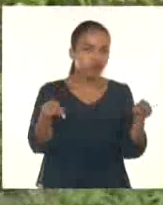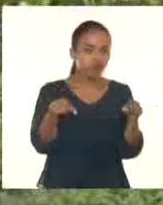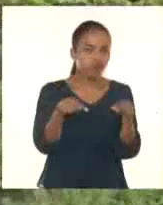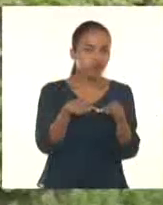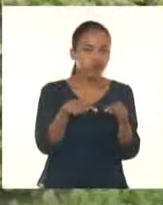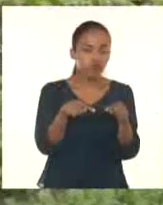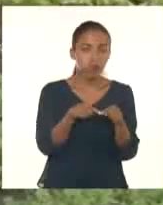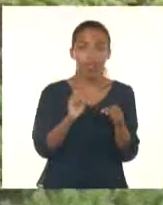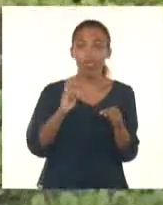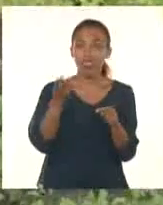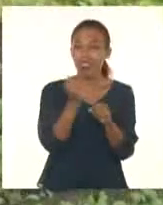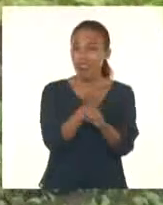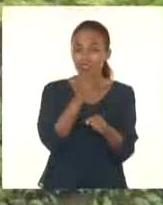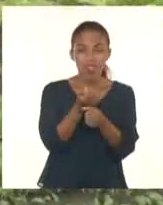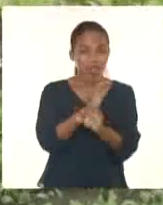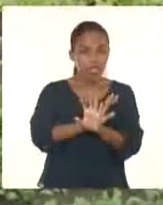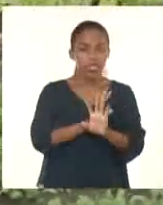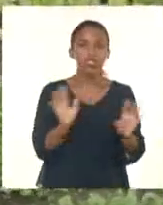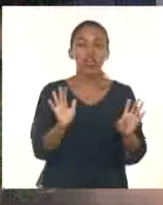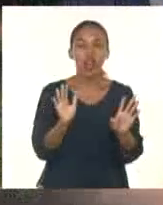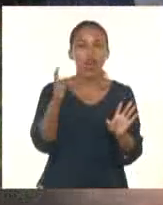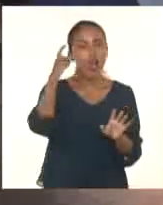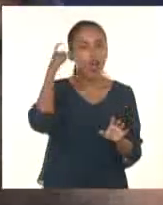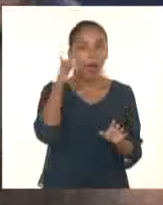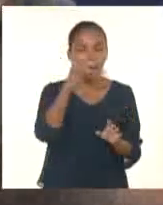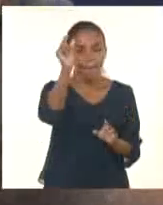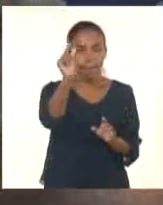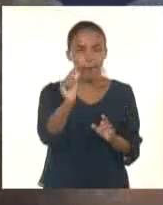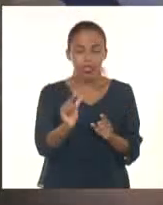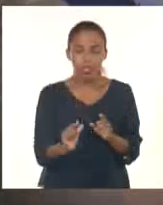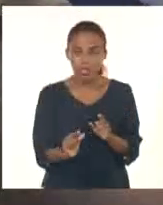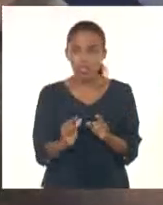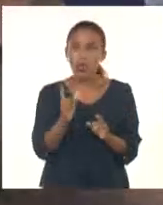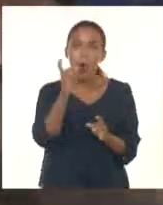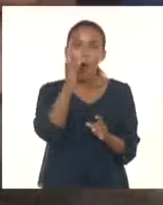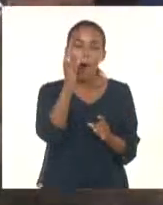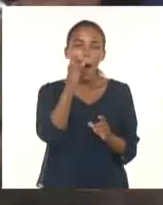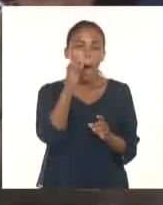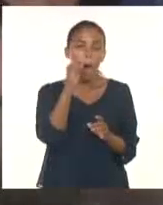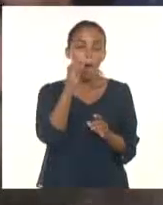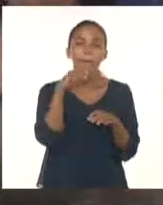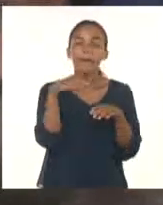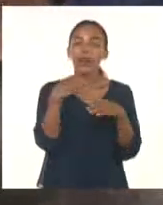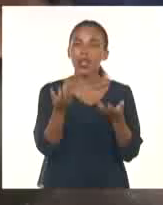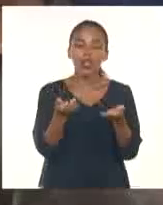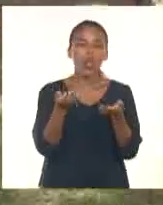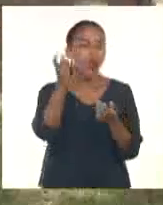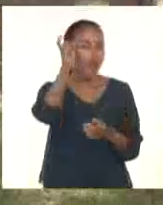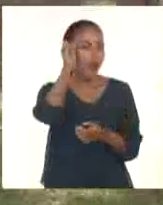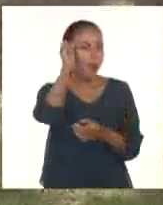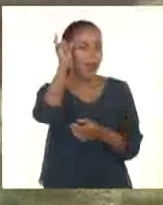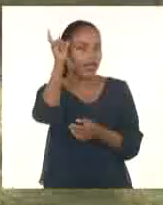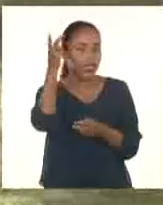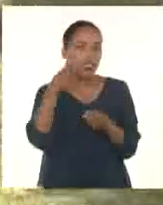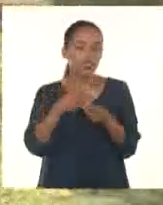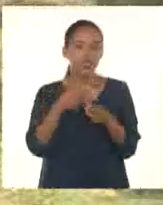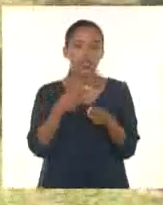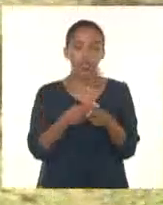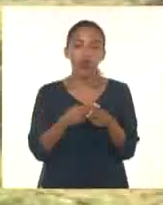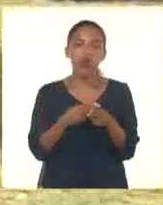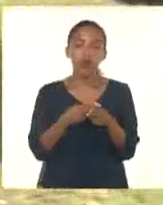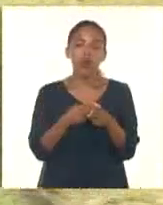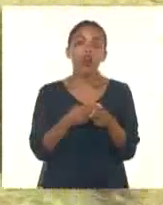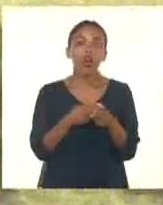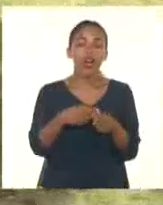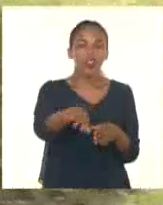2 trabajadores, el campesino José Ruperto Machado Gómez de Castro lleva a cabo una experiencia llamada de la granja a la mesa,